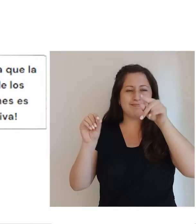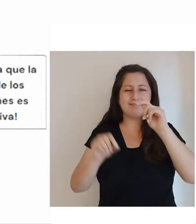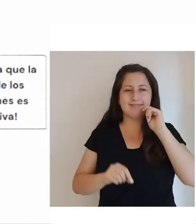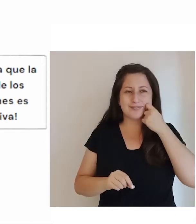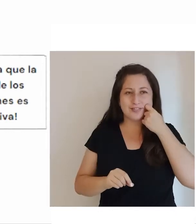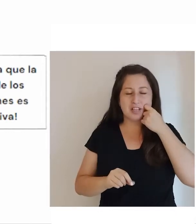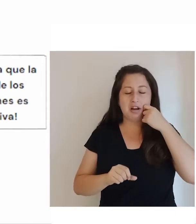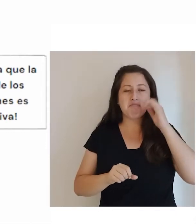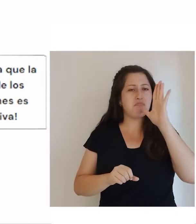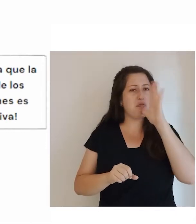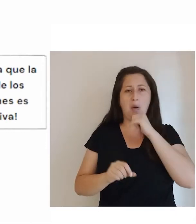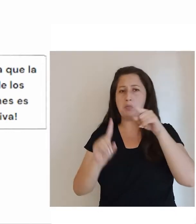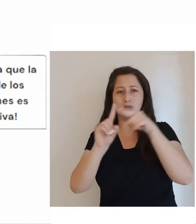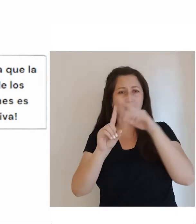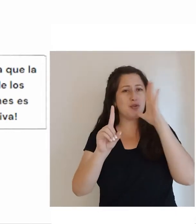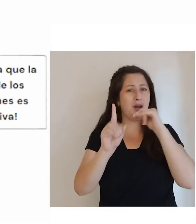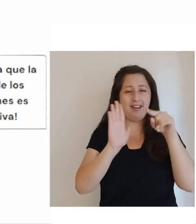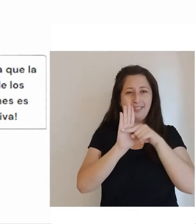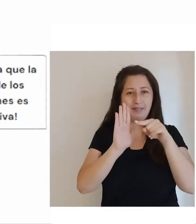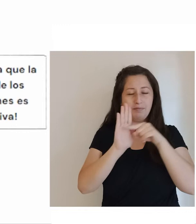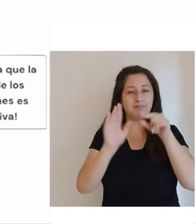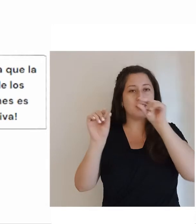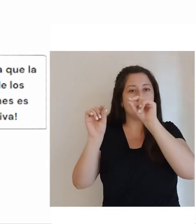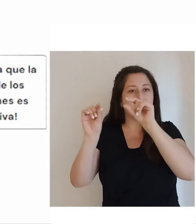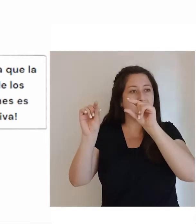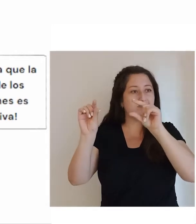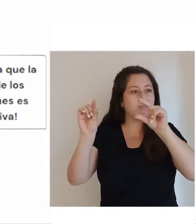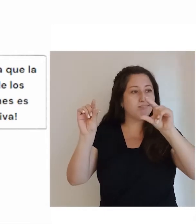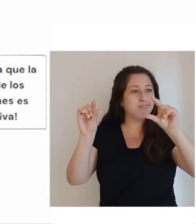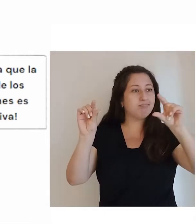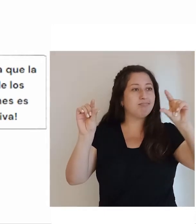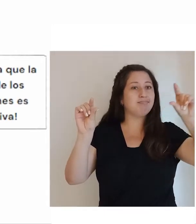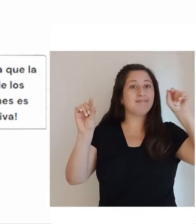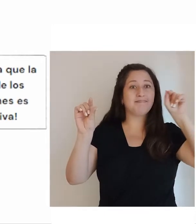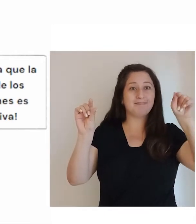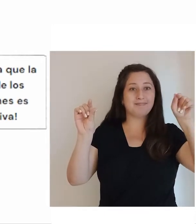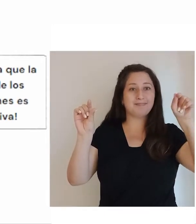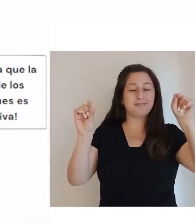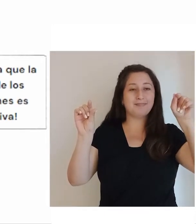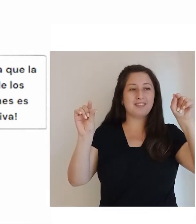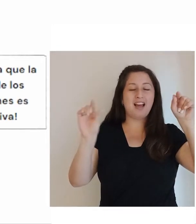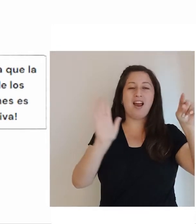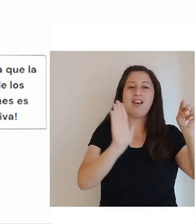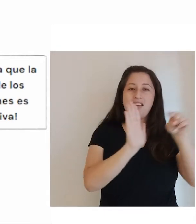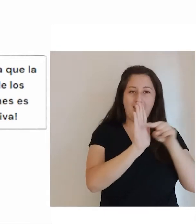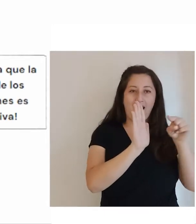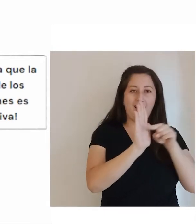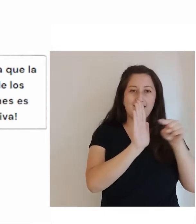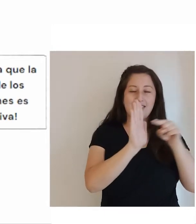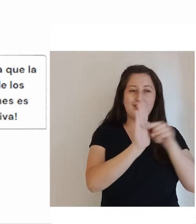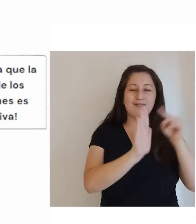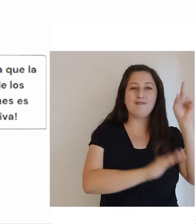el color verde, que indica una carga neutra. Si se sigue avanzando, la escala comienza a indicar